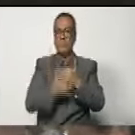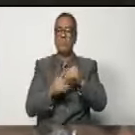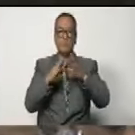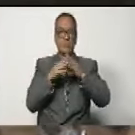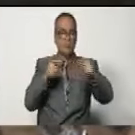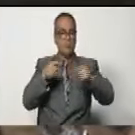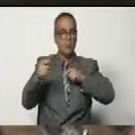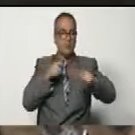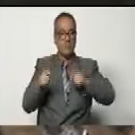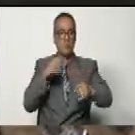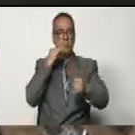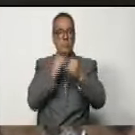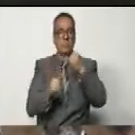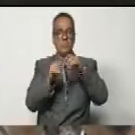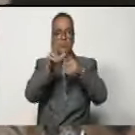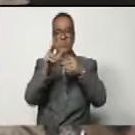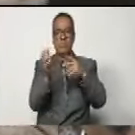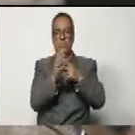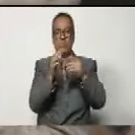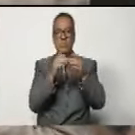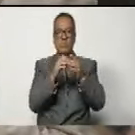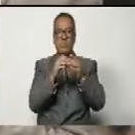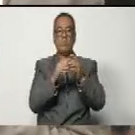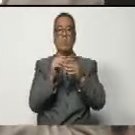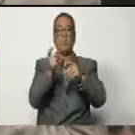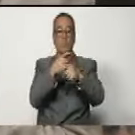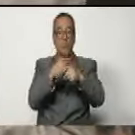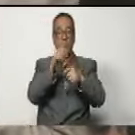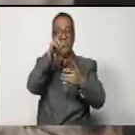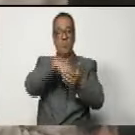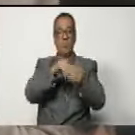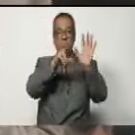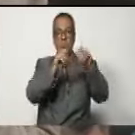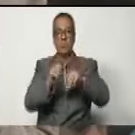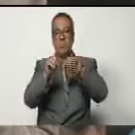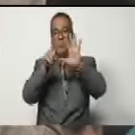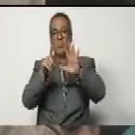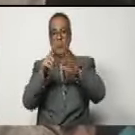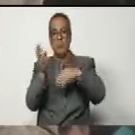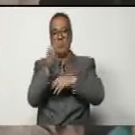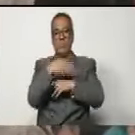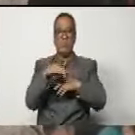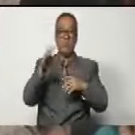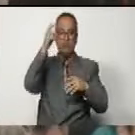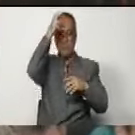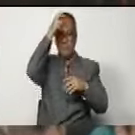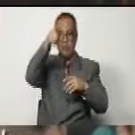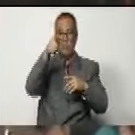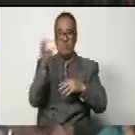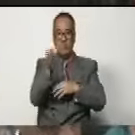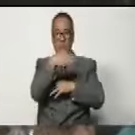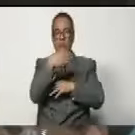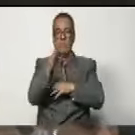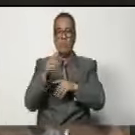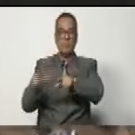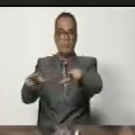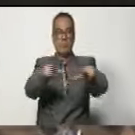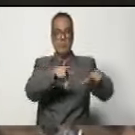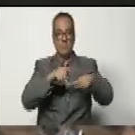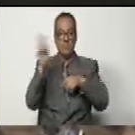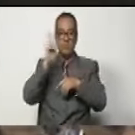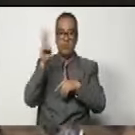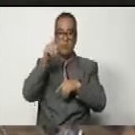toda la acción que va a terminar el 3 de agosto de 1806 en las costas de la Vela de Coro, enarbolando en territorio